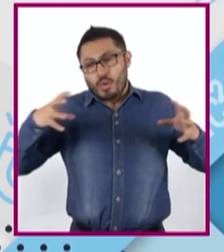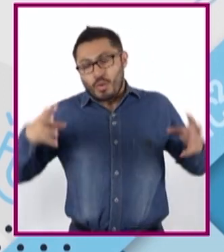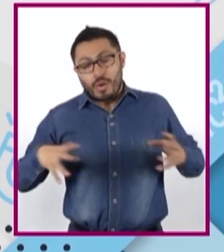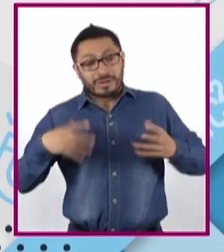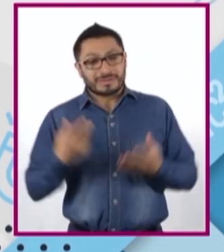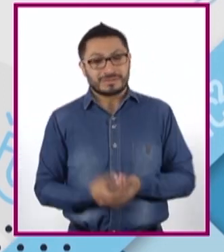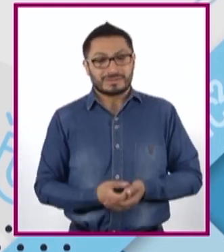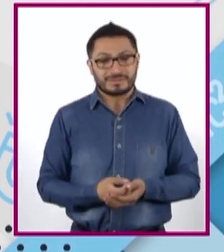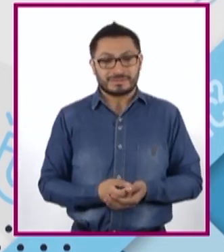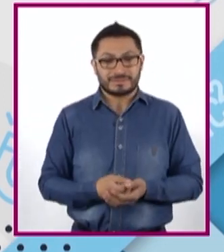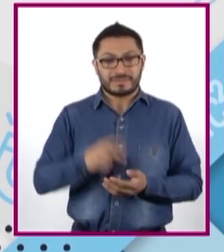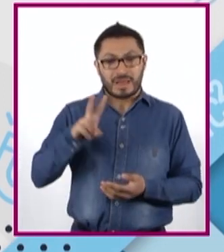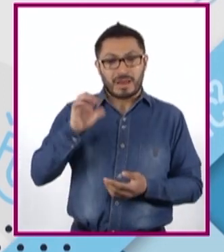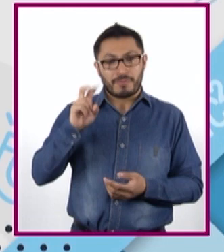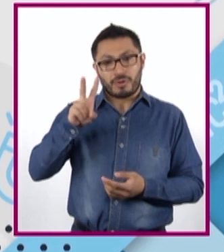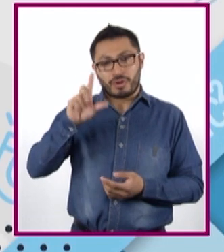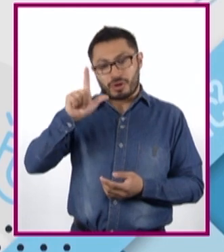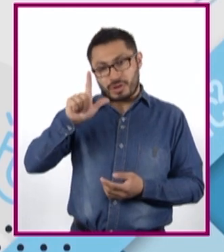desplazamiento de